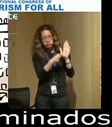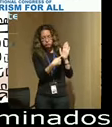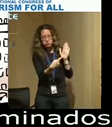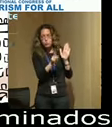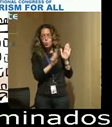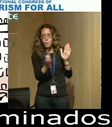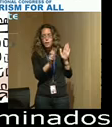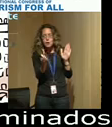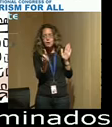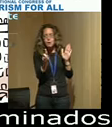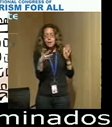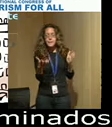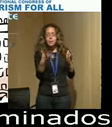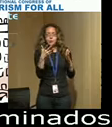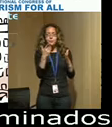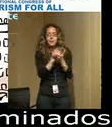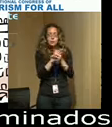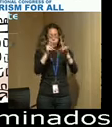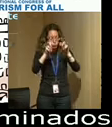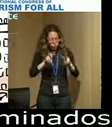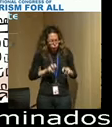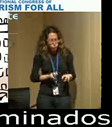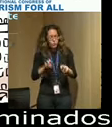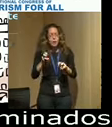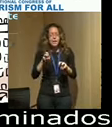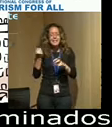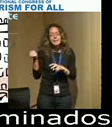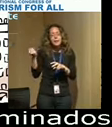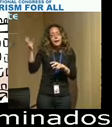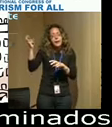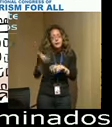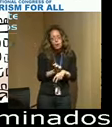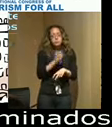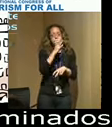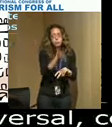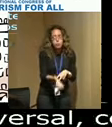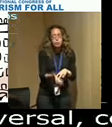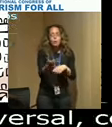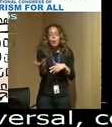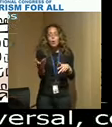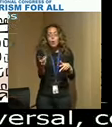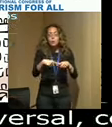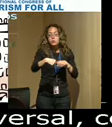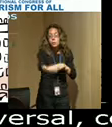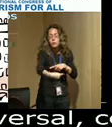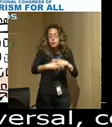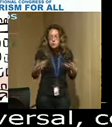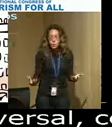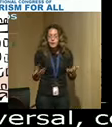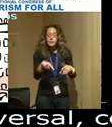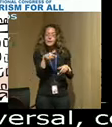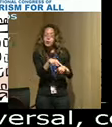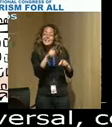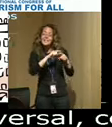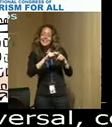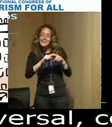dijeran realmente cuál era, desde un punto de vista de relación causa-efecto, cuáles eran los determinantes que en definitiva influían en